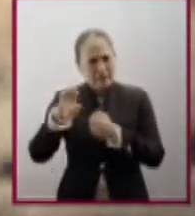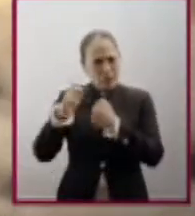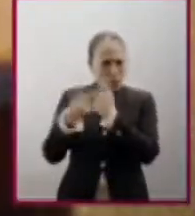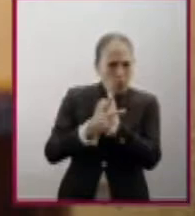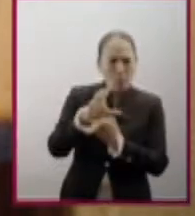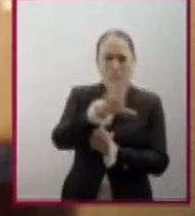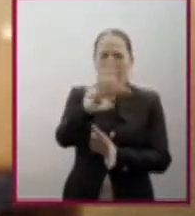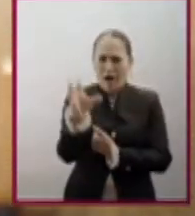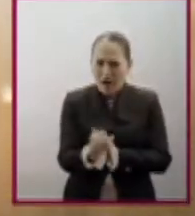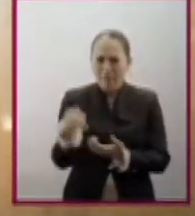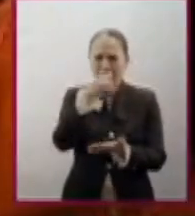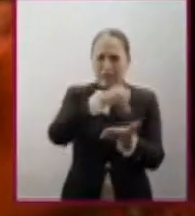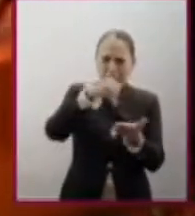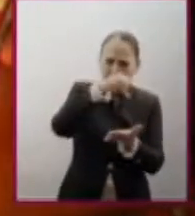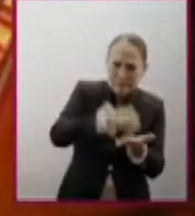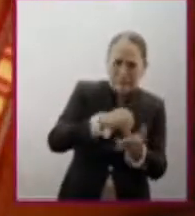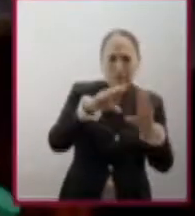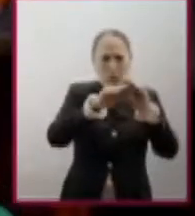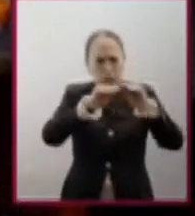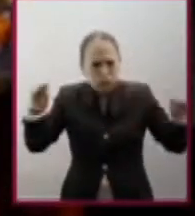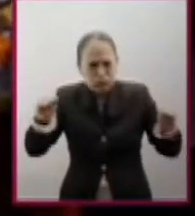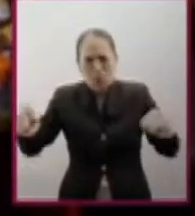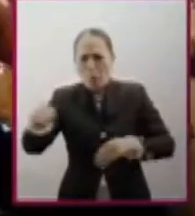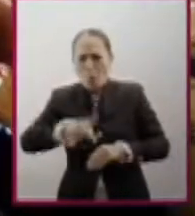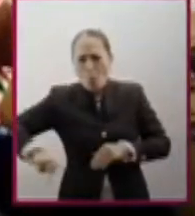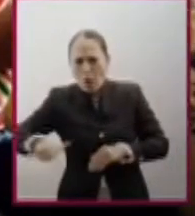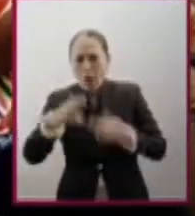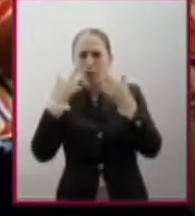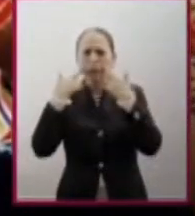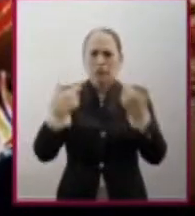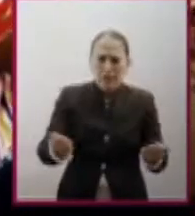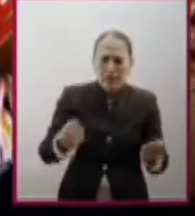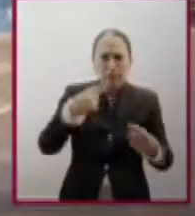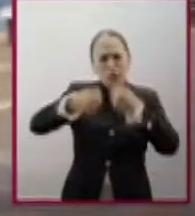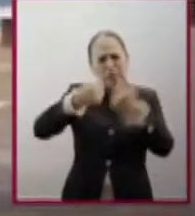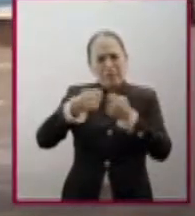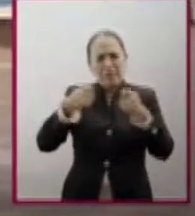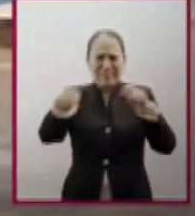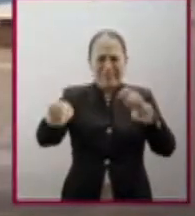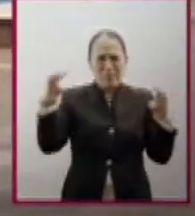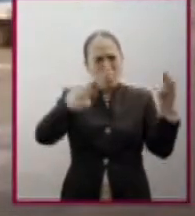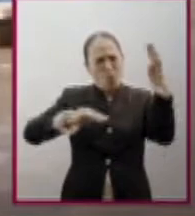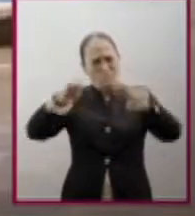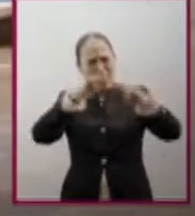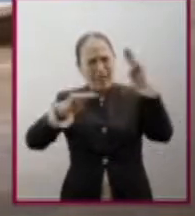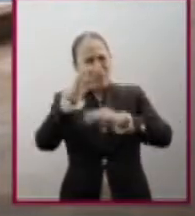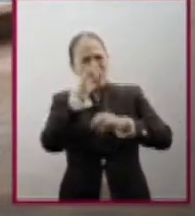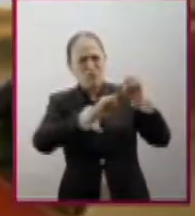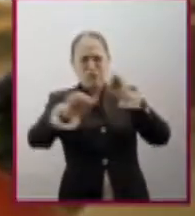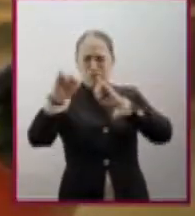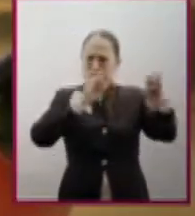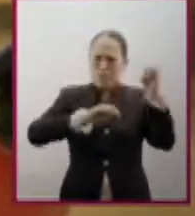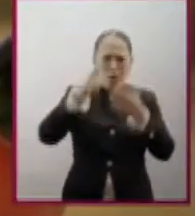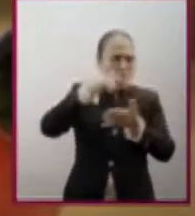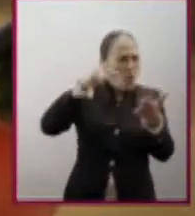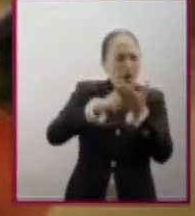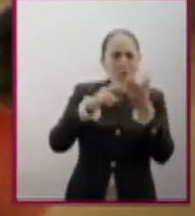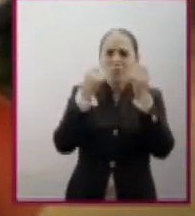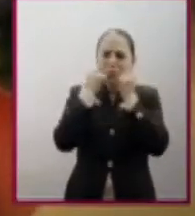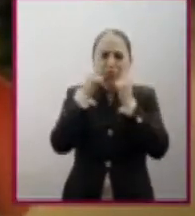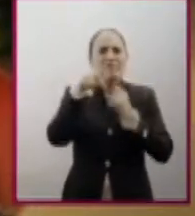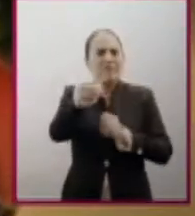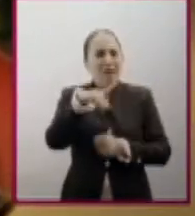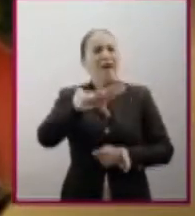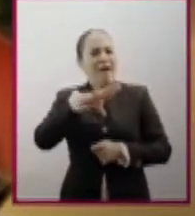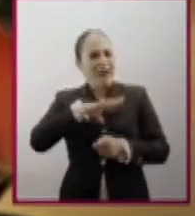las islas, los desiertos, los pueblos, los ranchos, tienditas en la sierra y a cualquier lugar que nos imaginemos.